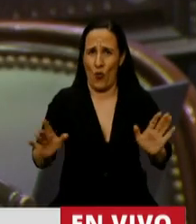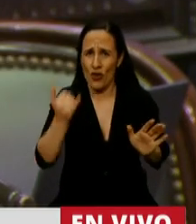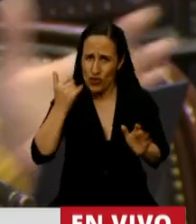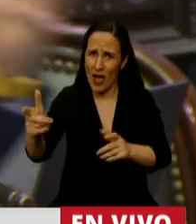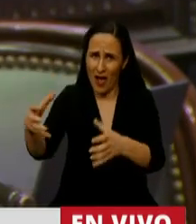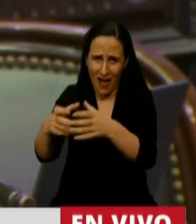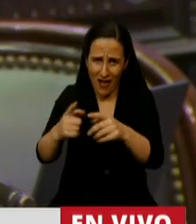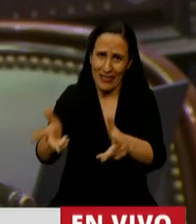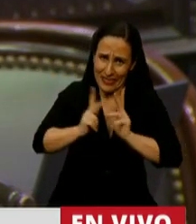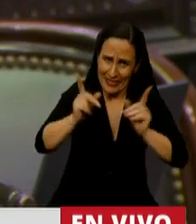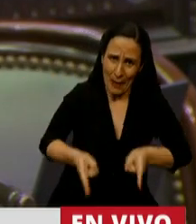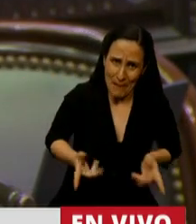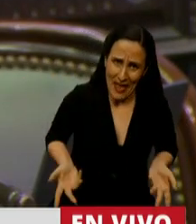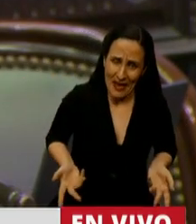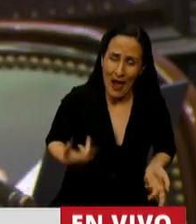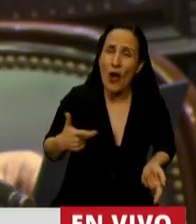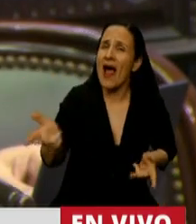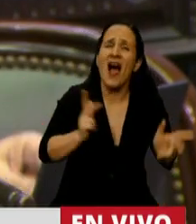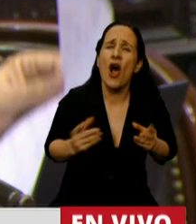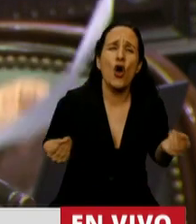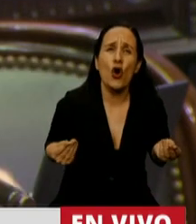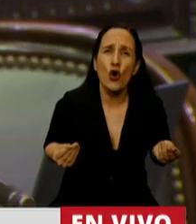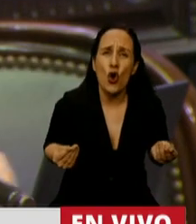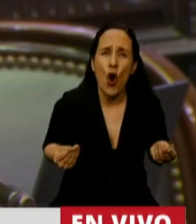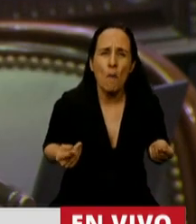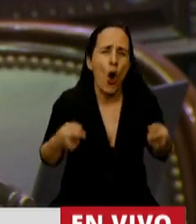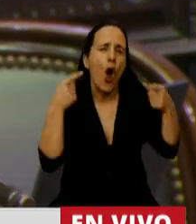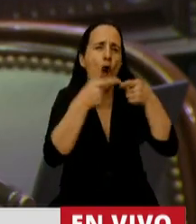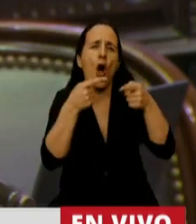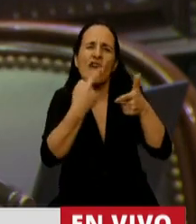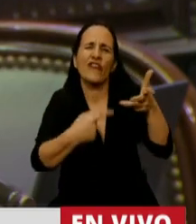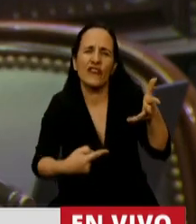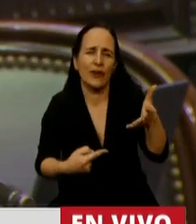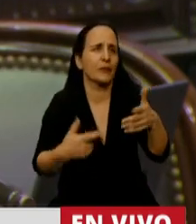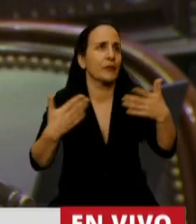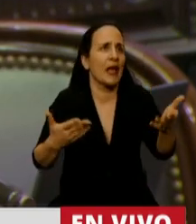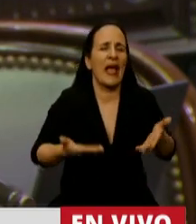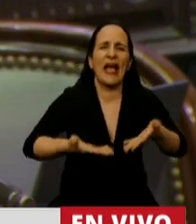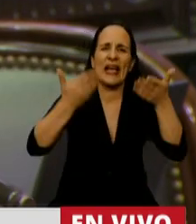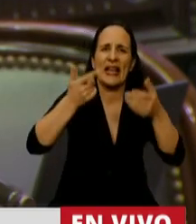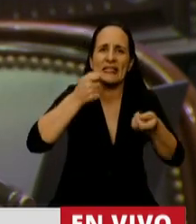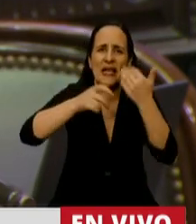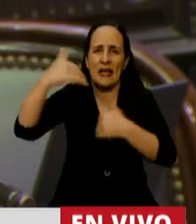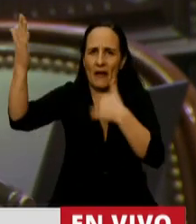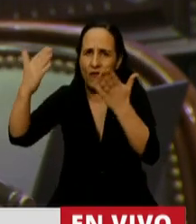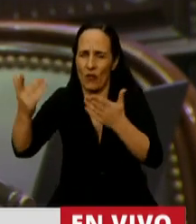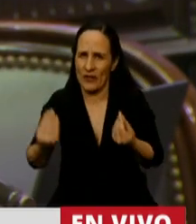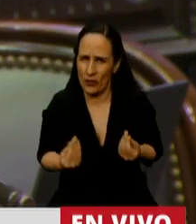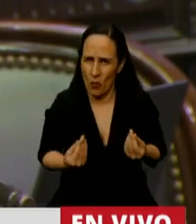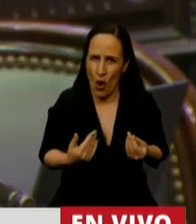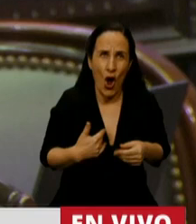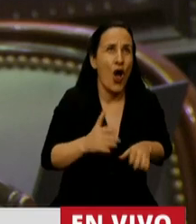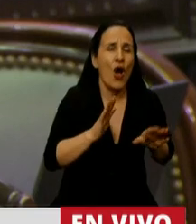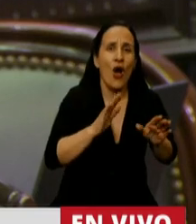ahora digan ustedes cómo van a conseguir las metas por ejemplo de crecer las exportaciones después de haber caído 15